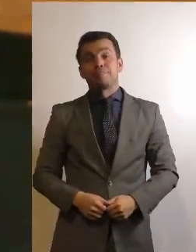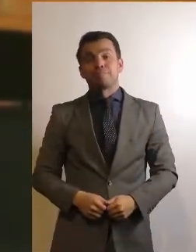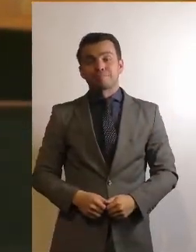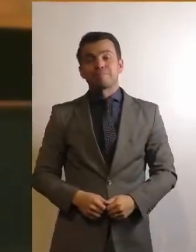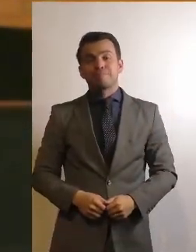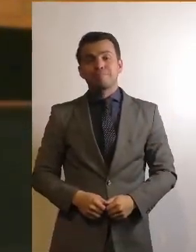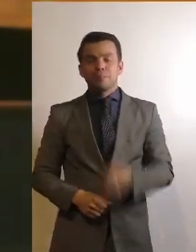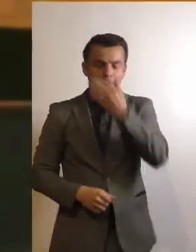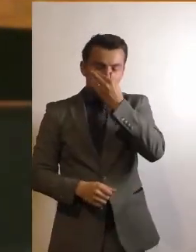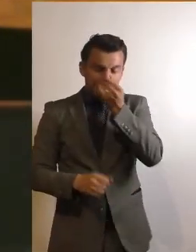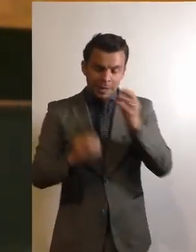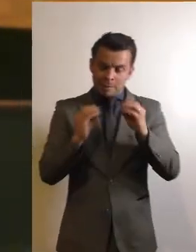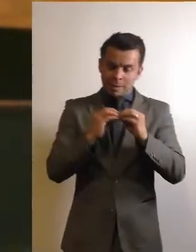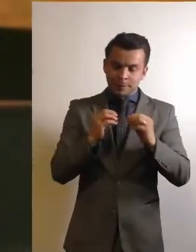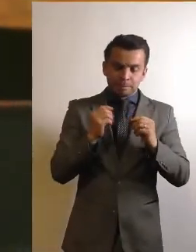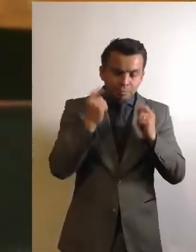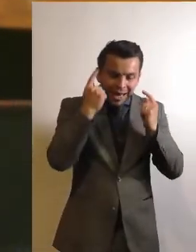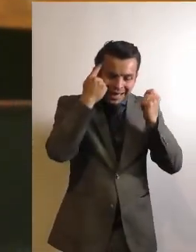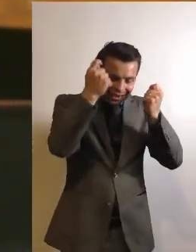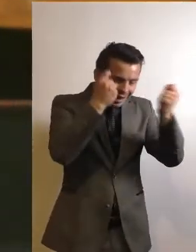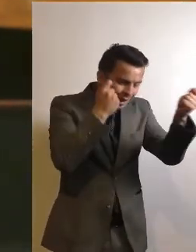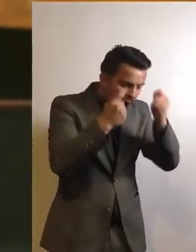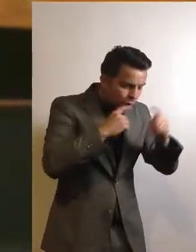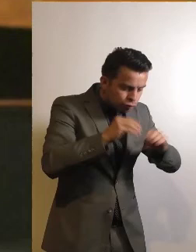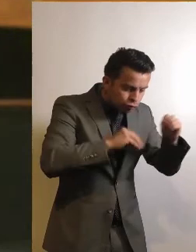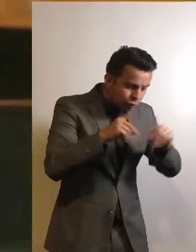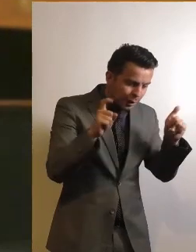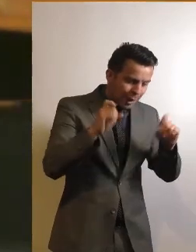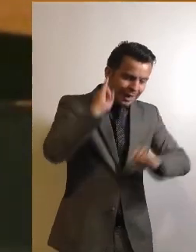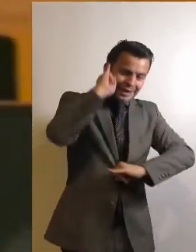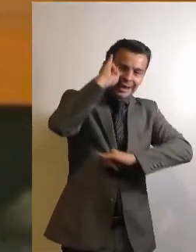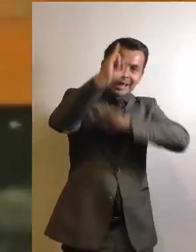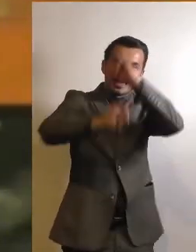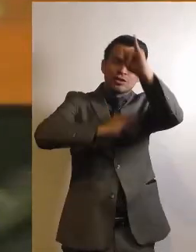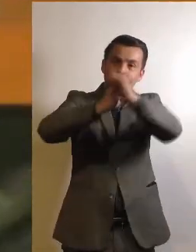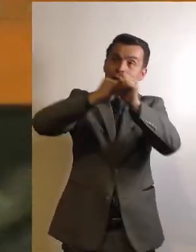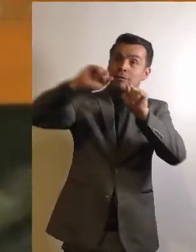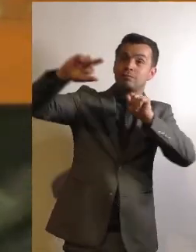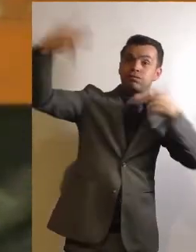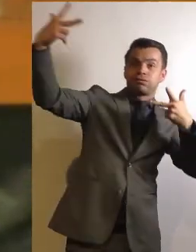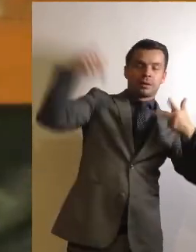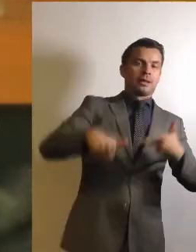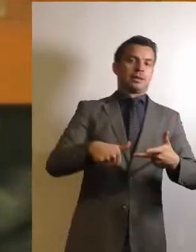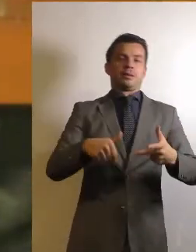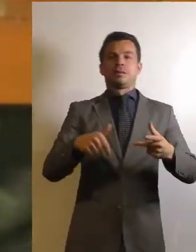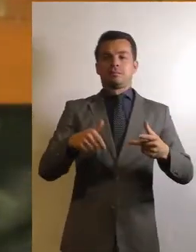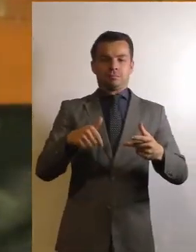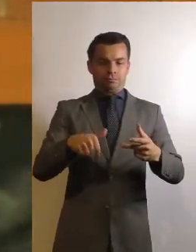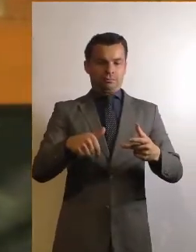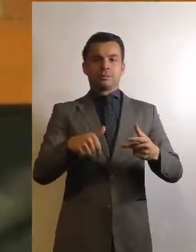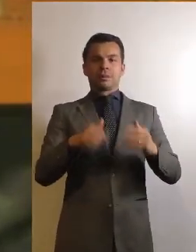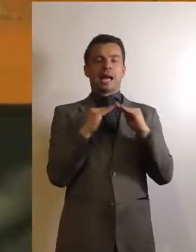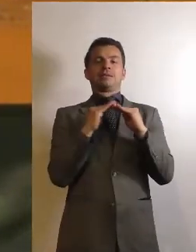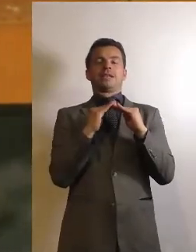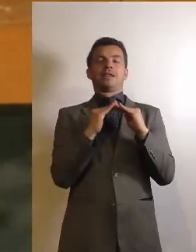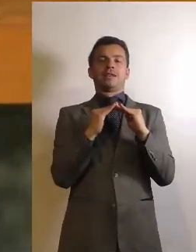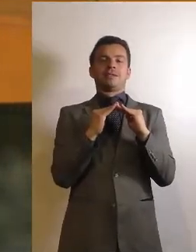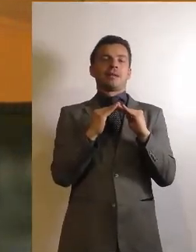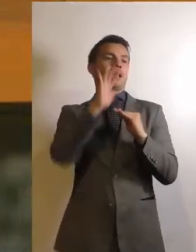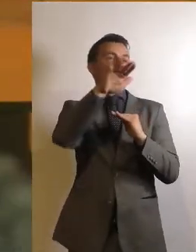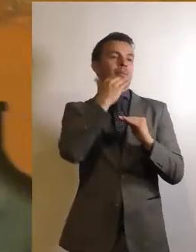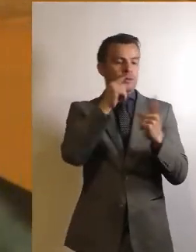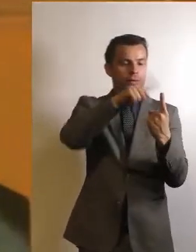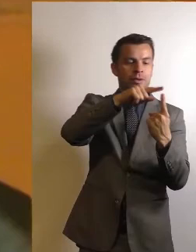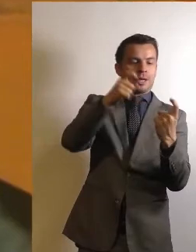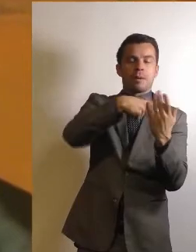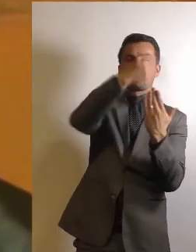implementamos y fortalecimos la estrategia de internacionalización en casa con clases de espejo, retos internacionales, COIL y